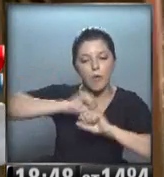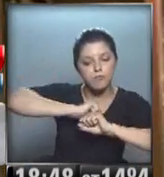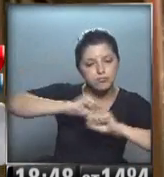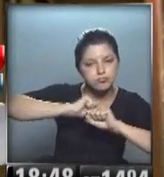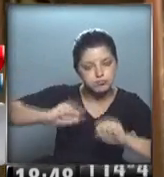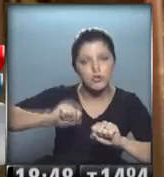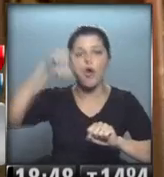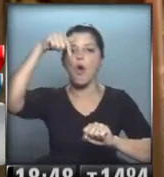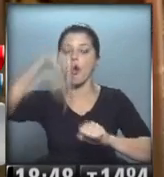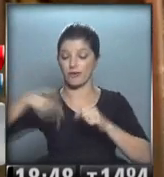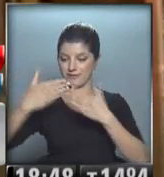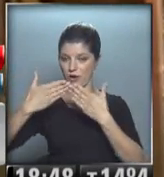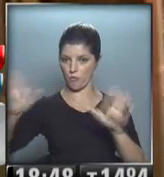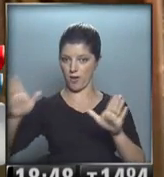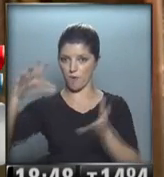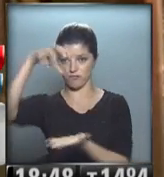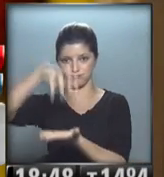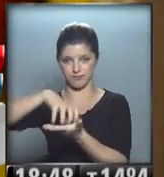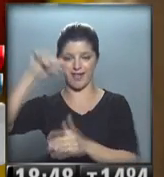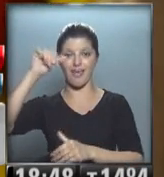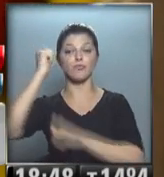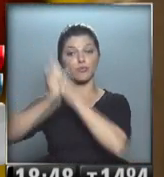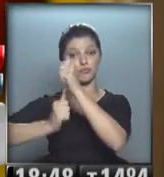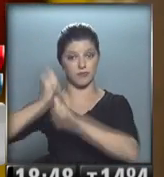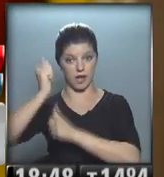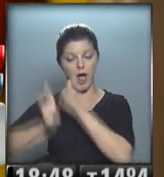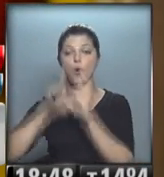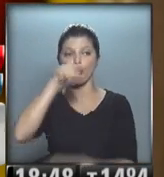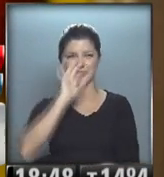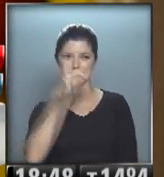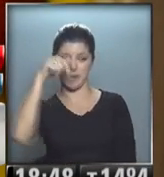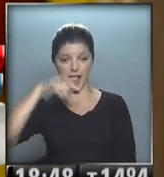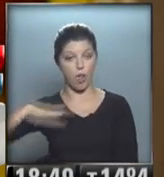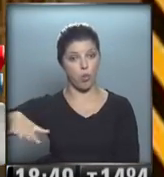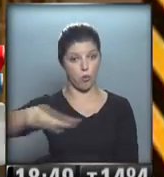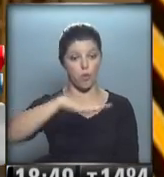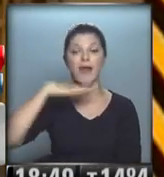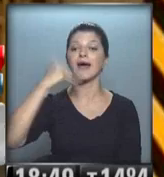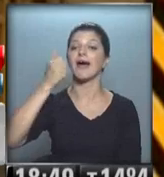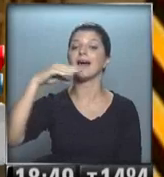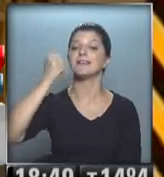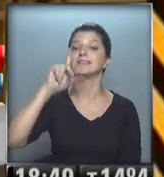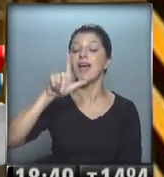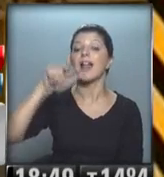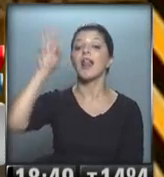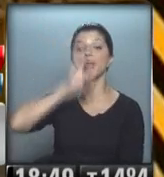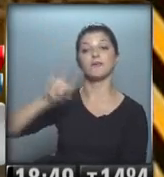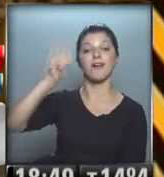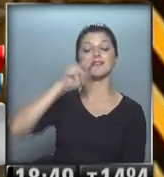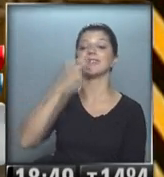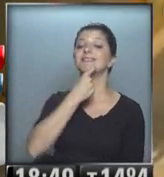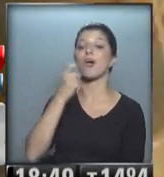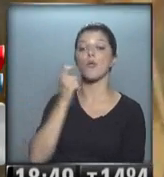hoy inauguramos establecimientos industriales. Usted sabe que acá en Hachal la Universidad de San Juan puso